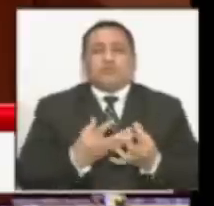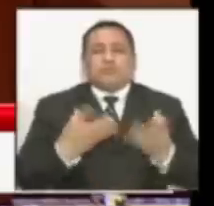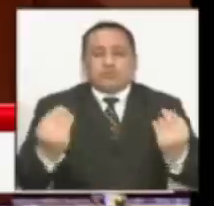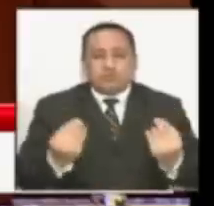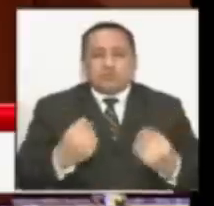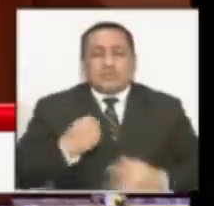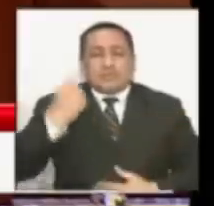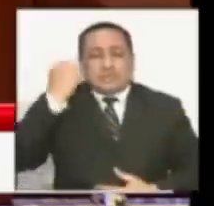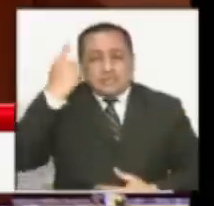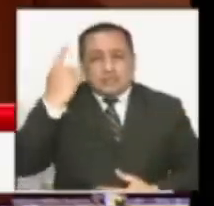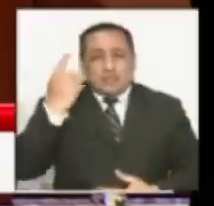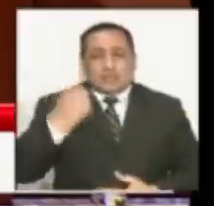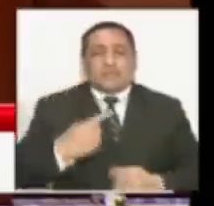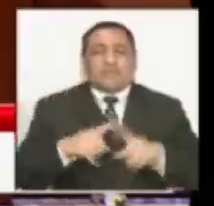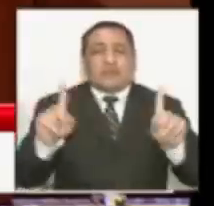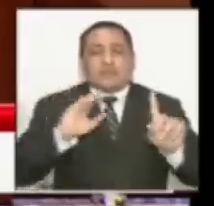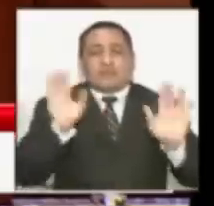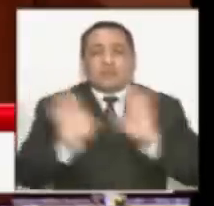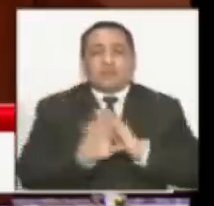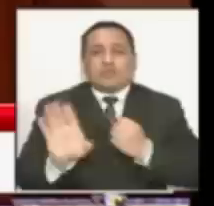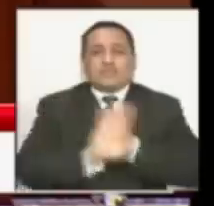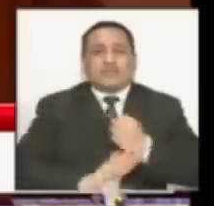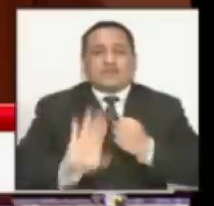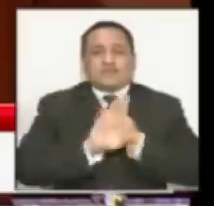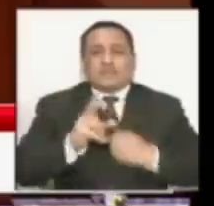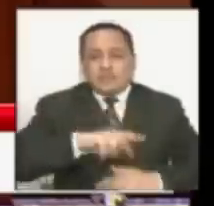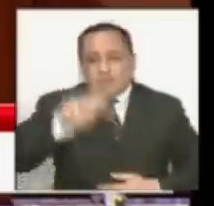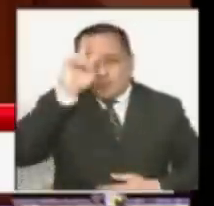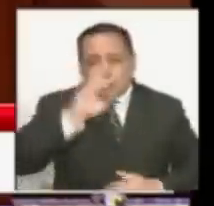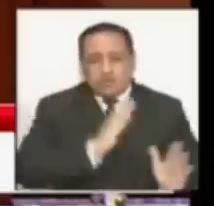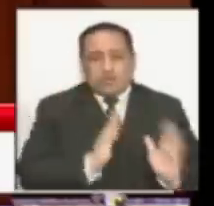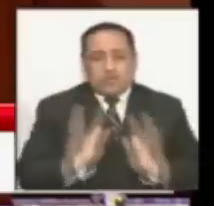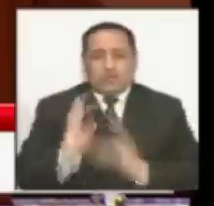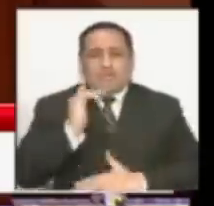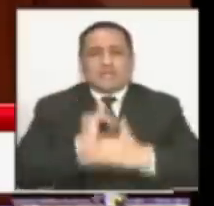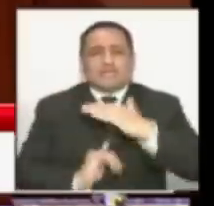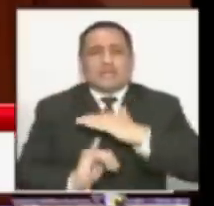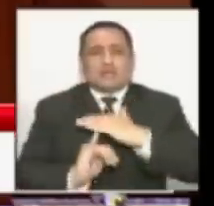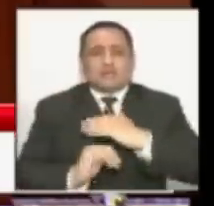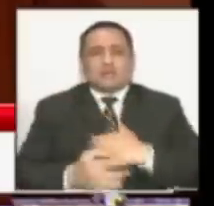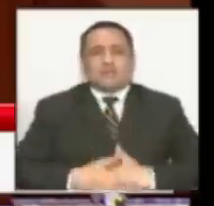las entendibles excepciones de defensa nacional y orden interno.